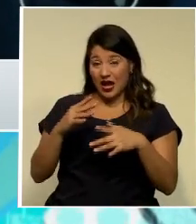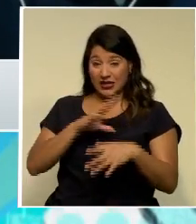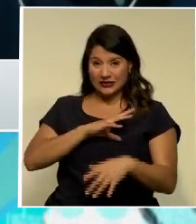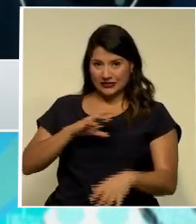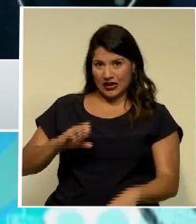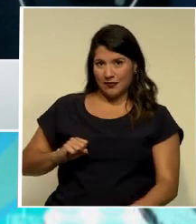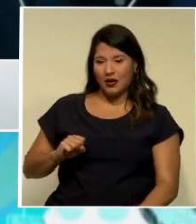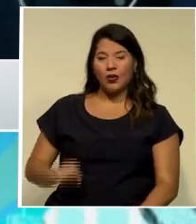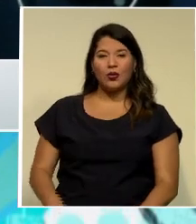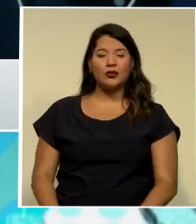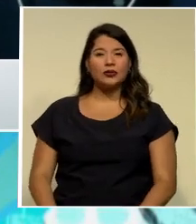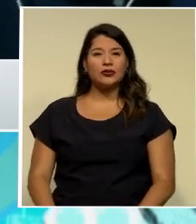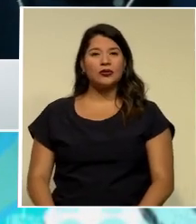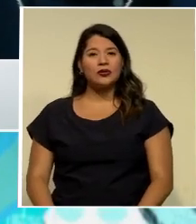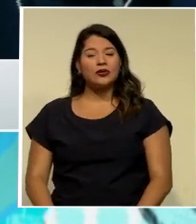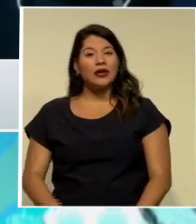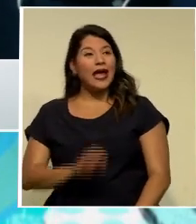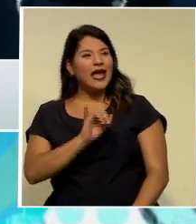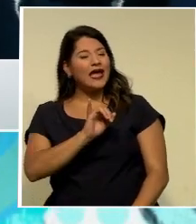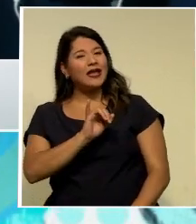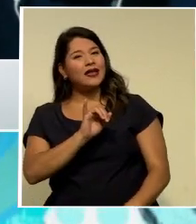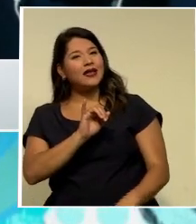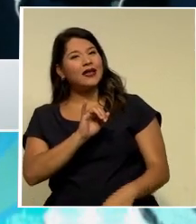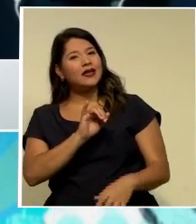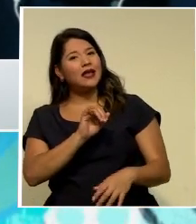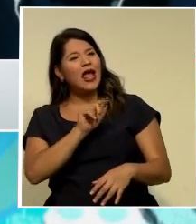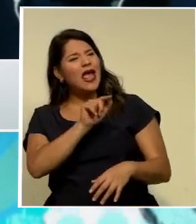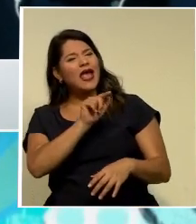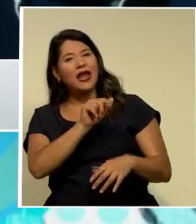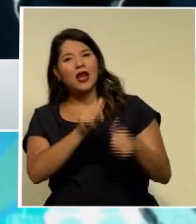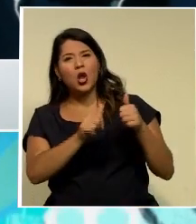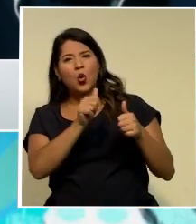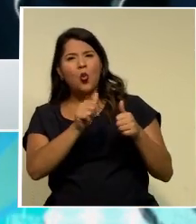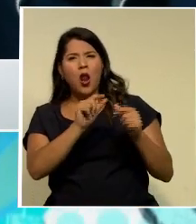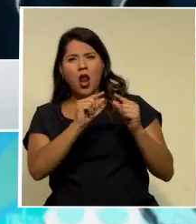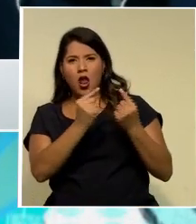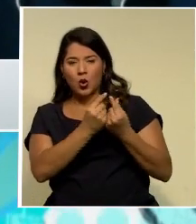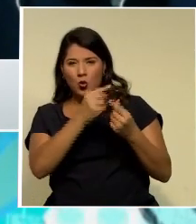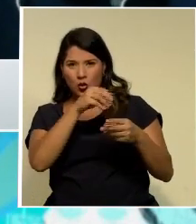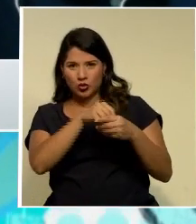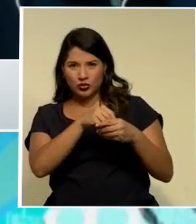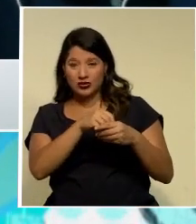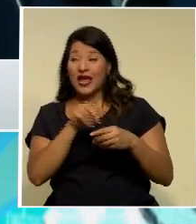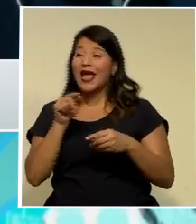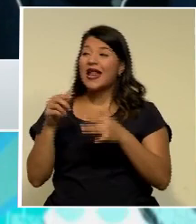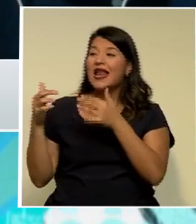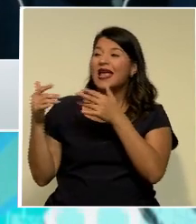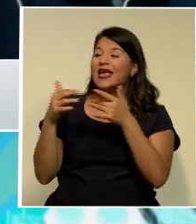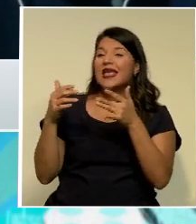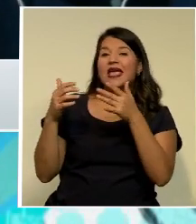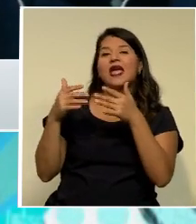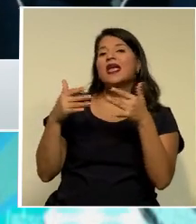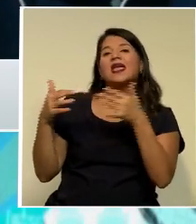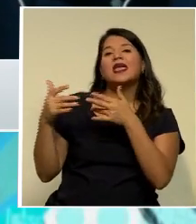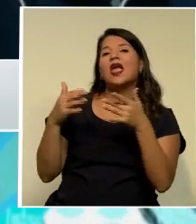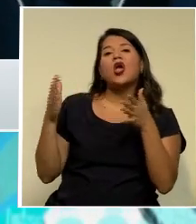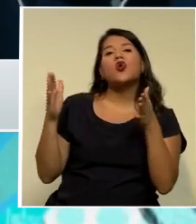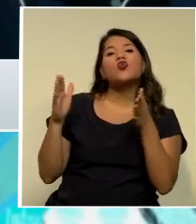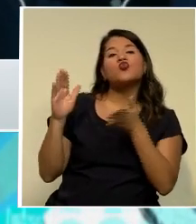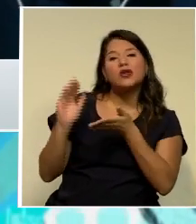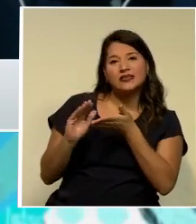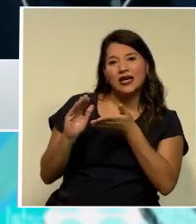de El Salvador. ¿Era parte de qué bando era él del conflicto? Si es que Era de la guerrilla salvadoreña, de la